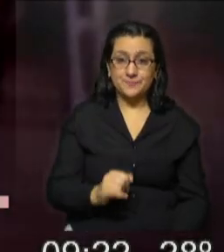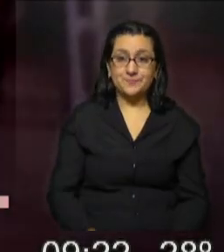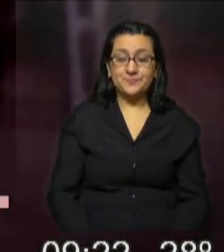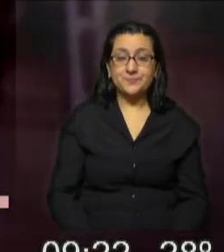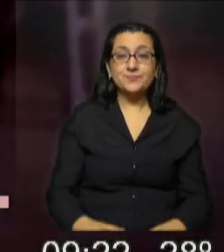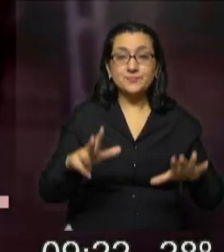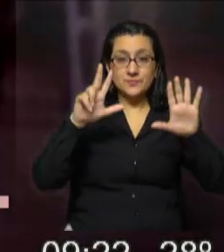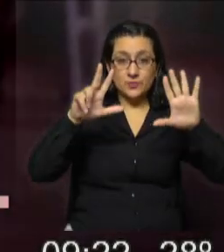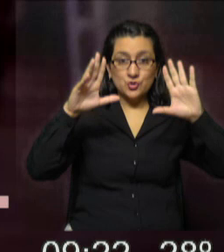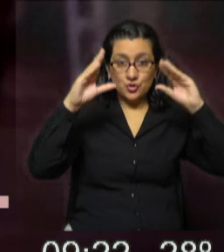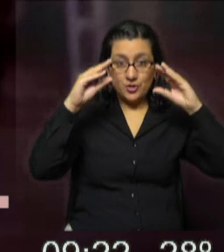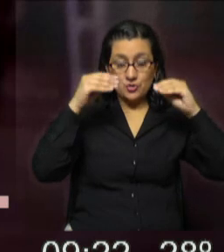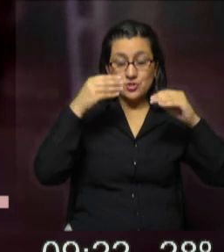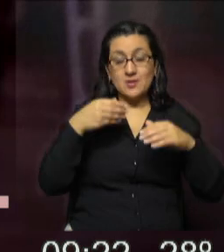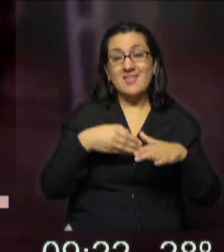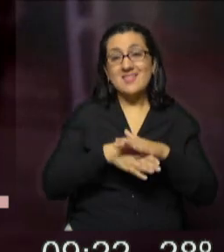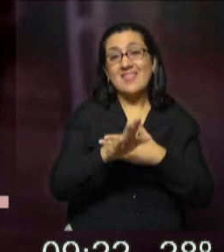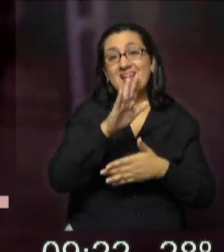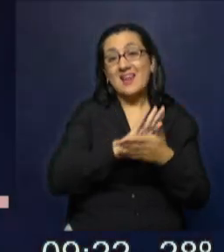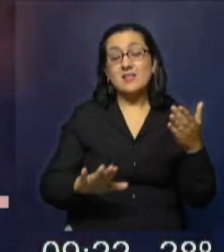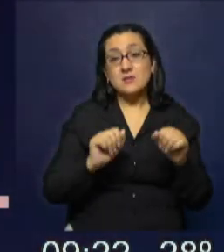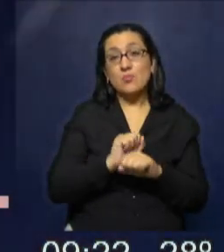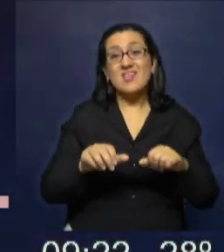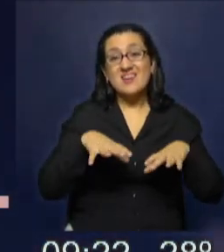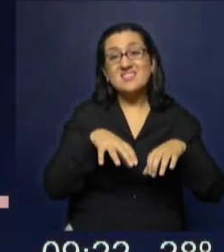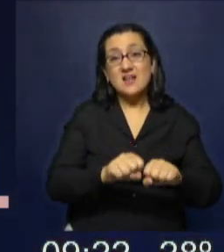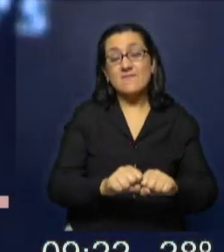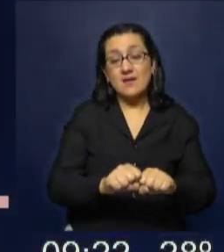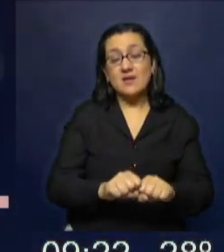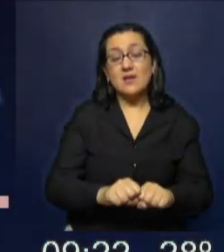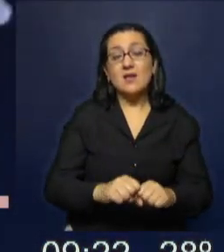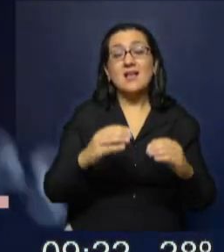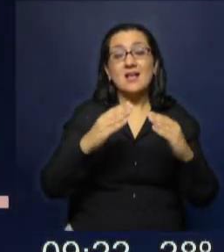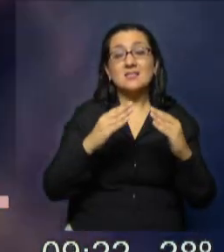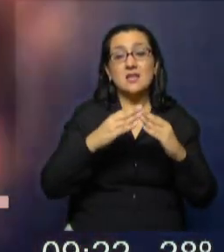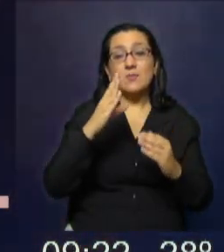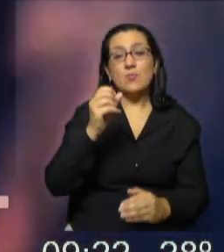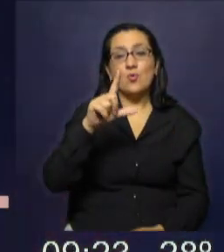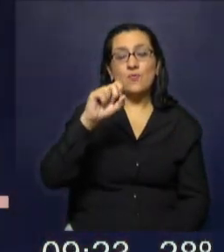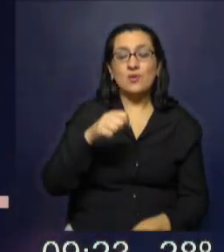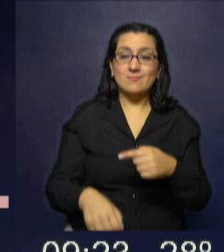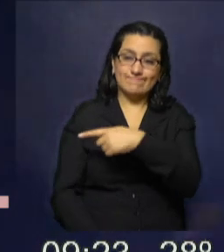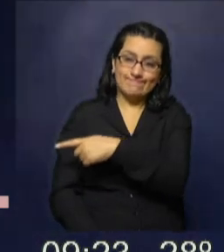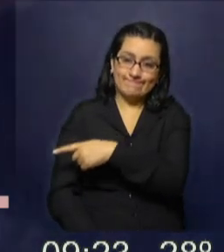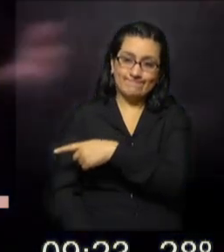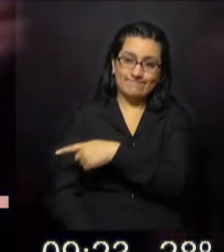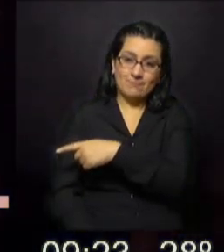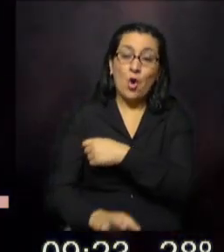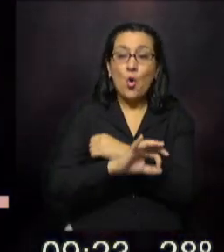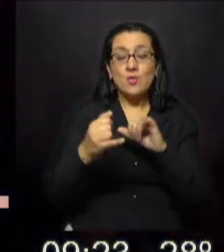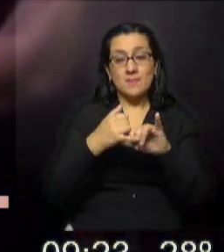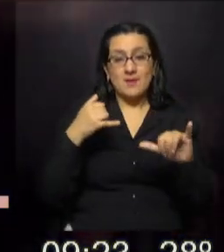las 20 horas, con entrada libre y gratuita, se puede reservar a través de nuestras redes sociales, Casa de la Pólvora Uruguay, o también de nuestro correo